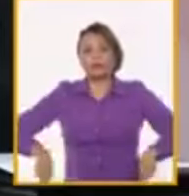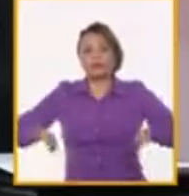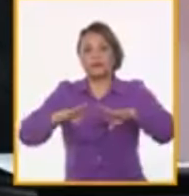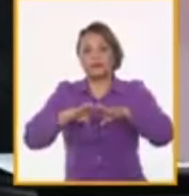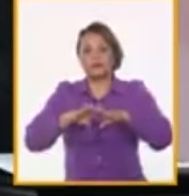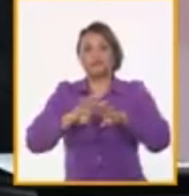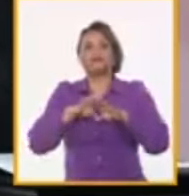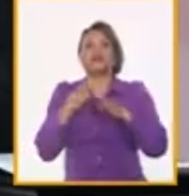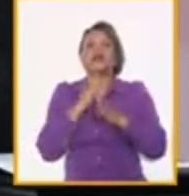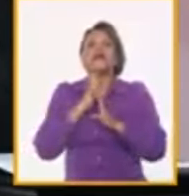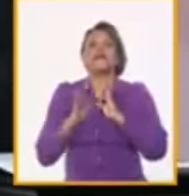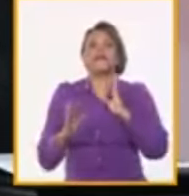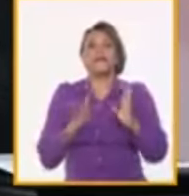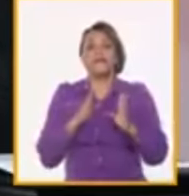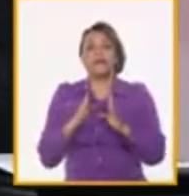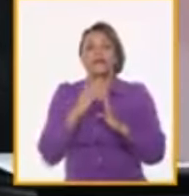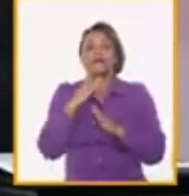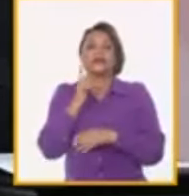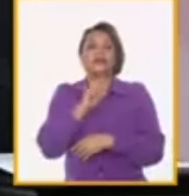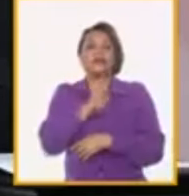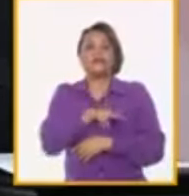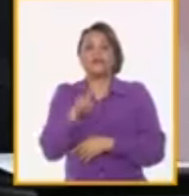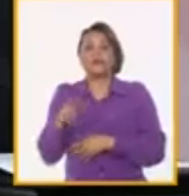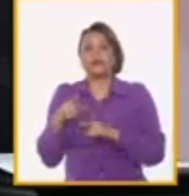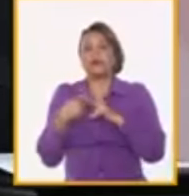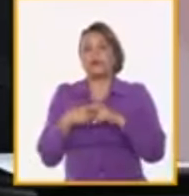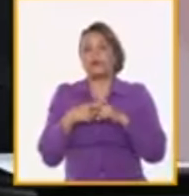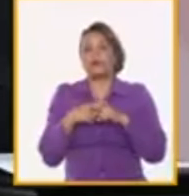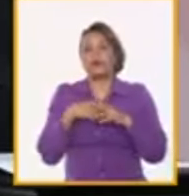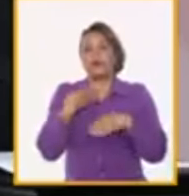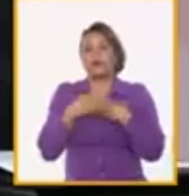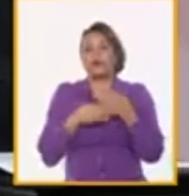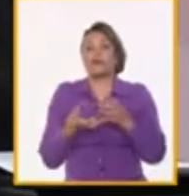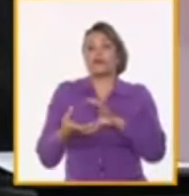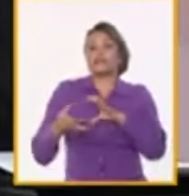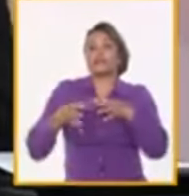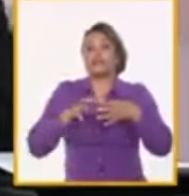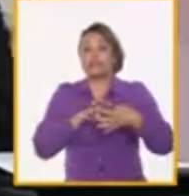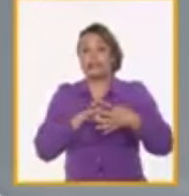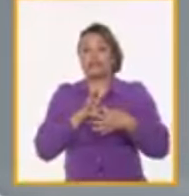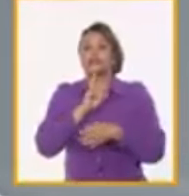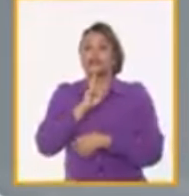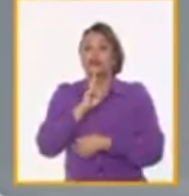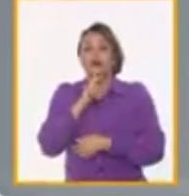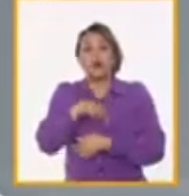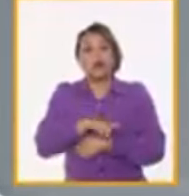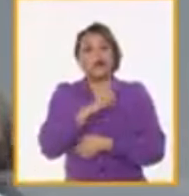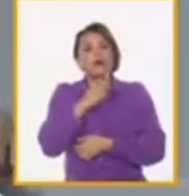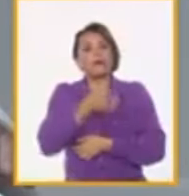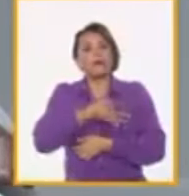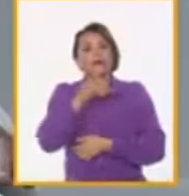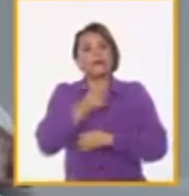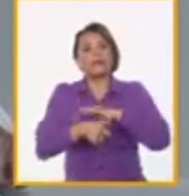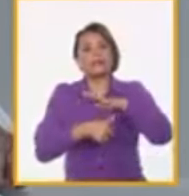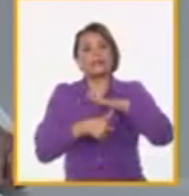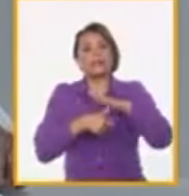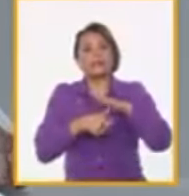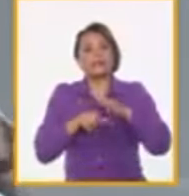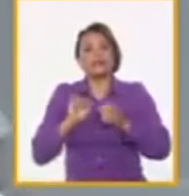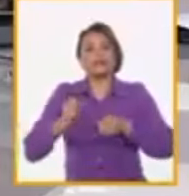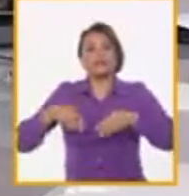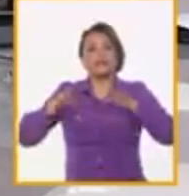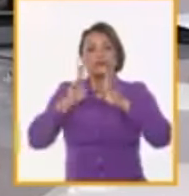son parte de la solución de un problema que sin duda se ha complejizado. Estamos hablando con el presidente del Instituto Nacional de Recursos Hidráulicos y me gustaría,